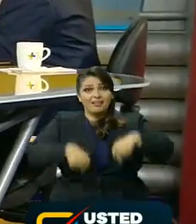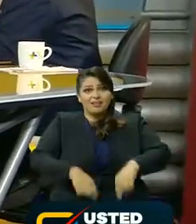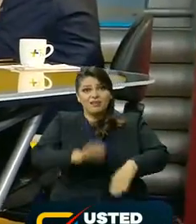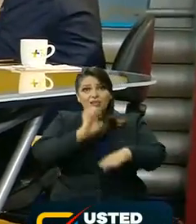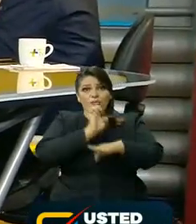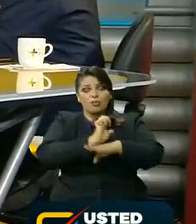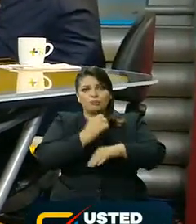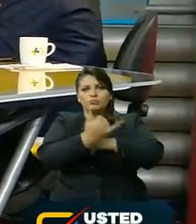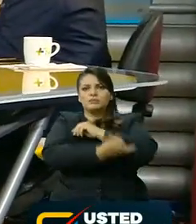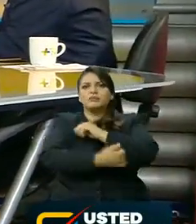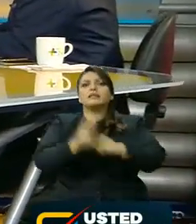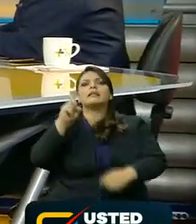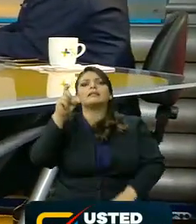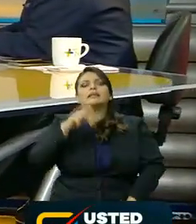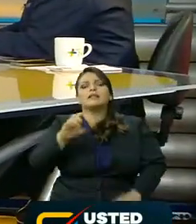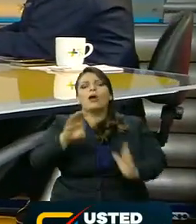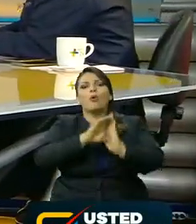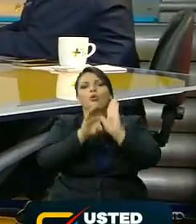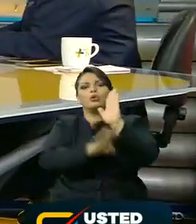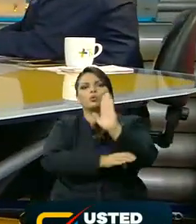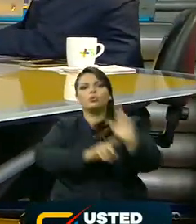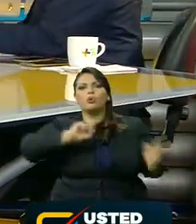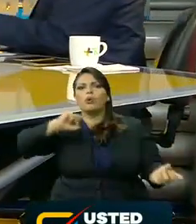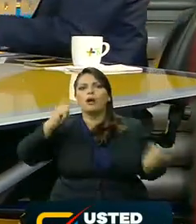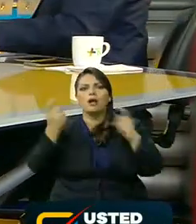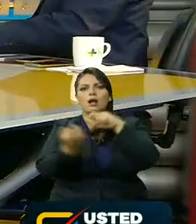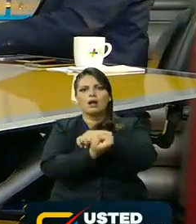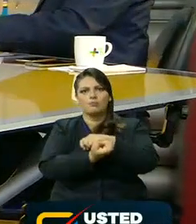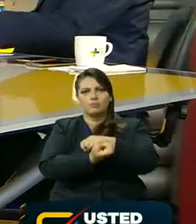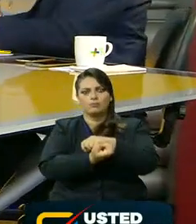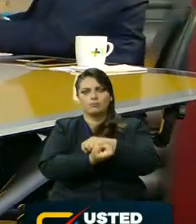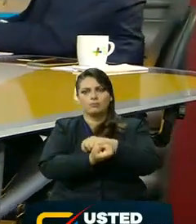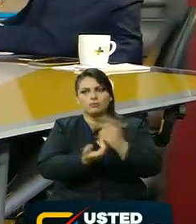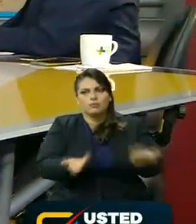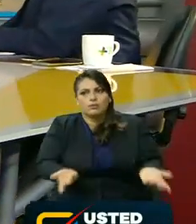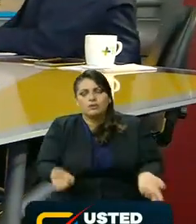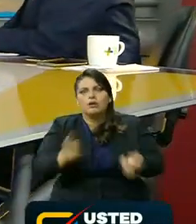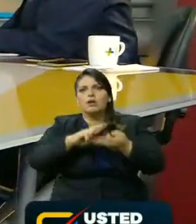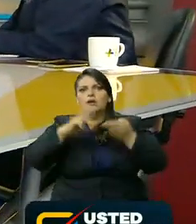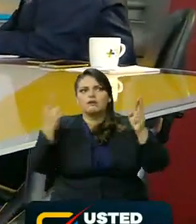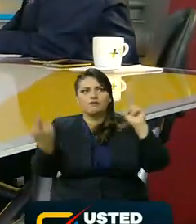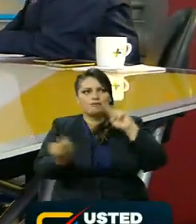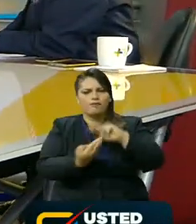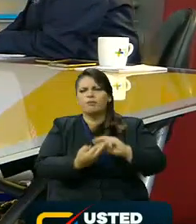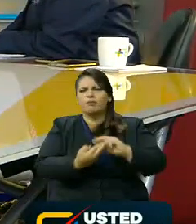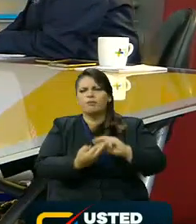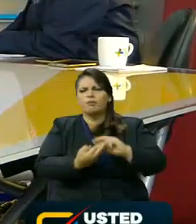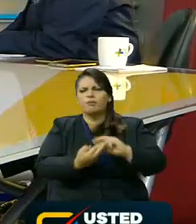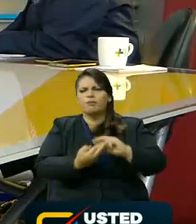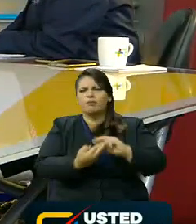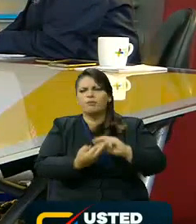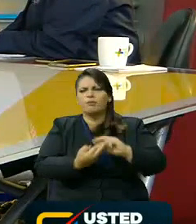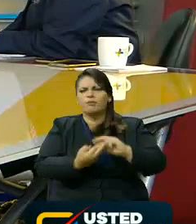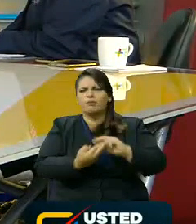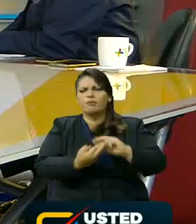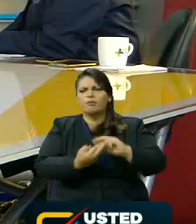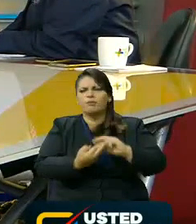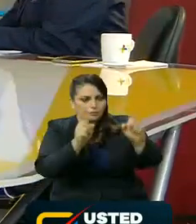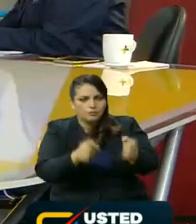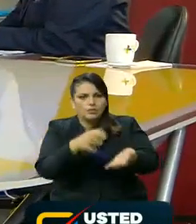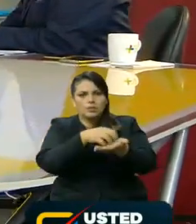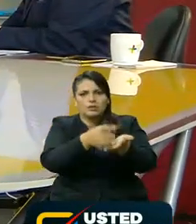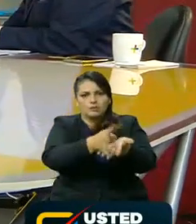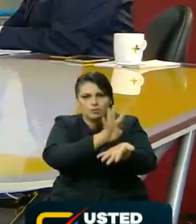cambio constitucional. ¿Cómo? ¿Con reforma? ¿De qué naturaleza? ¿Consulta? ¿Asamblea